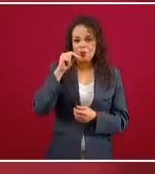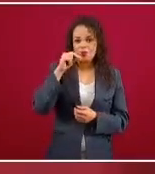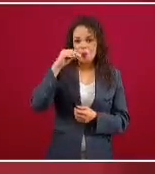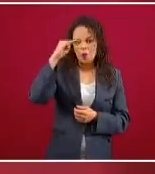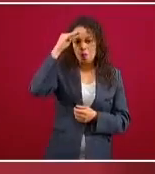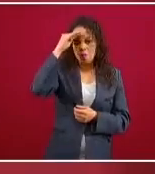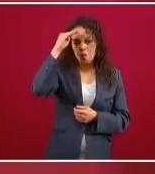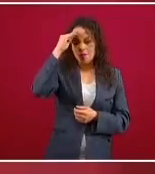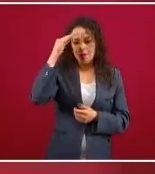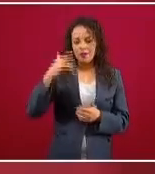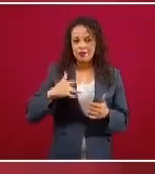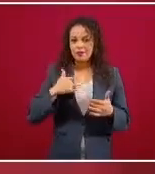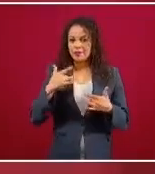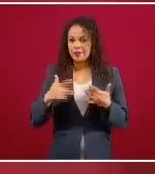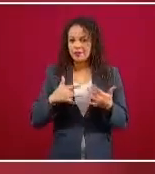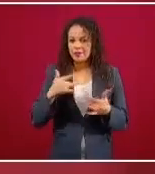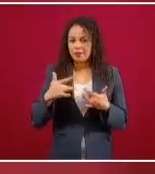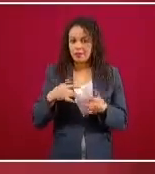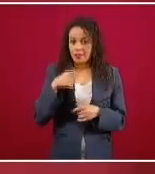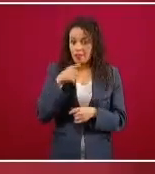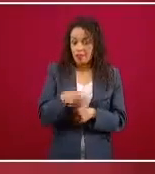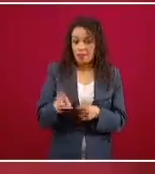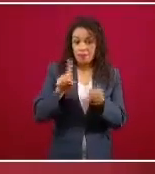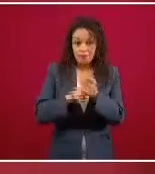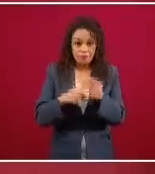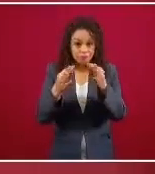un asunto fundamental.